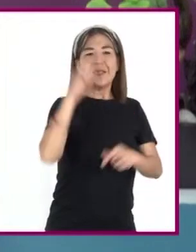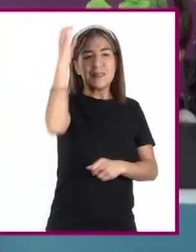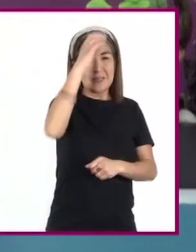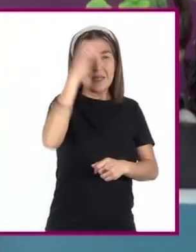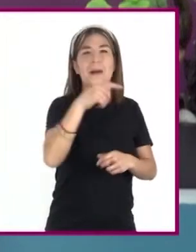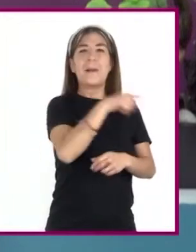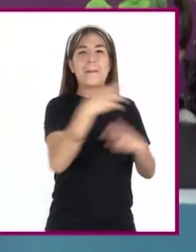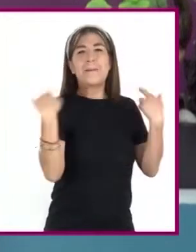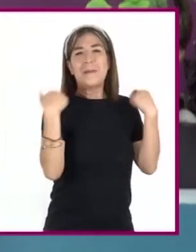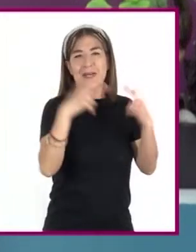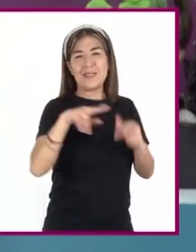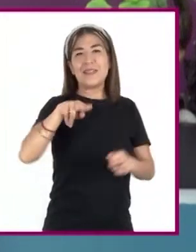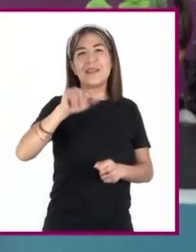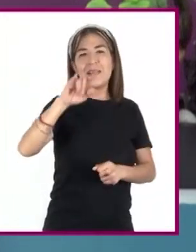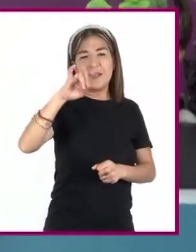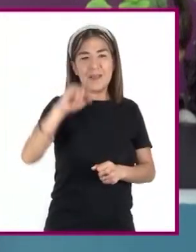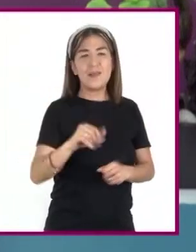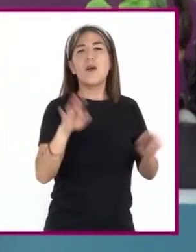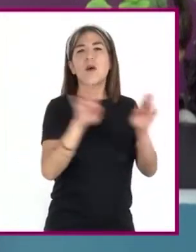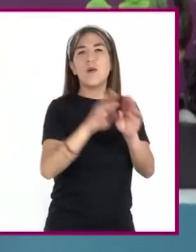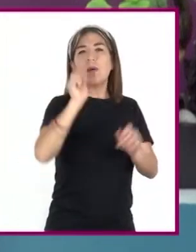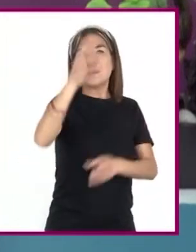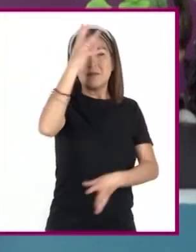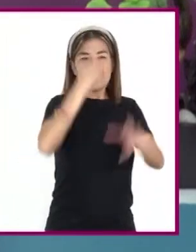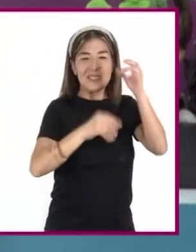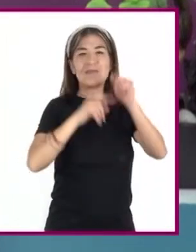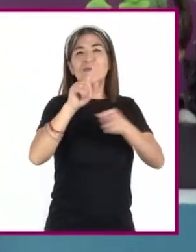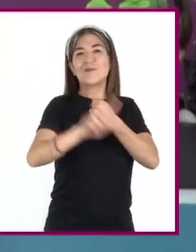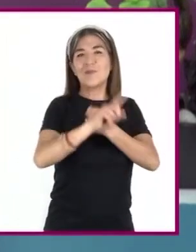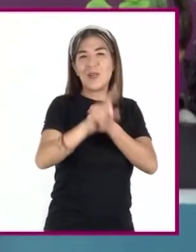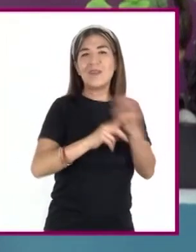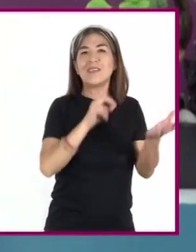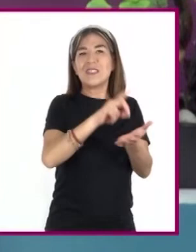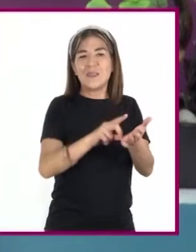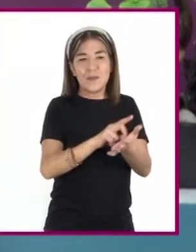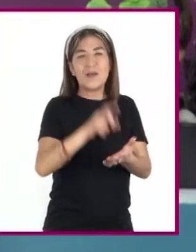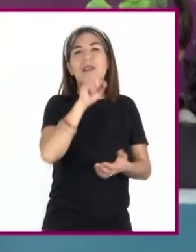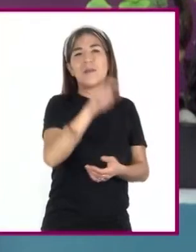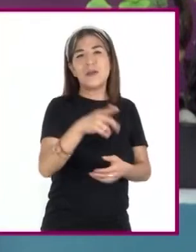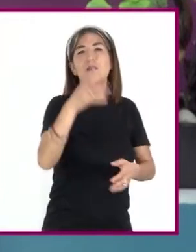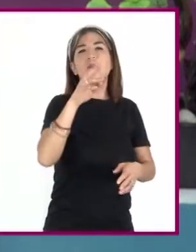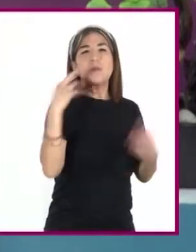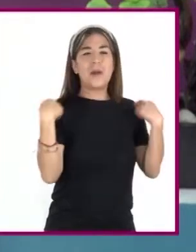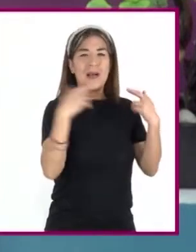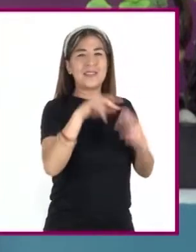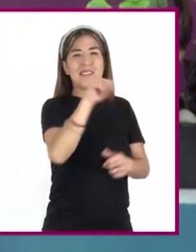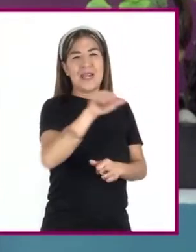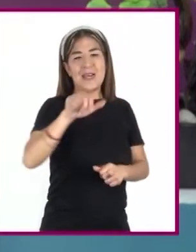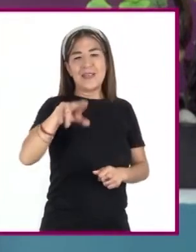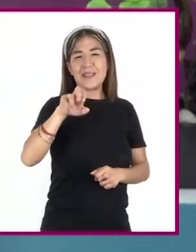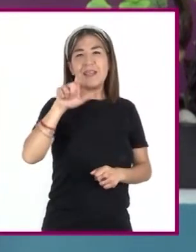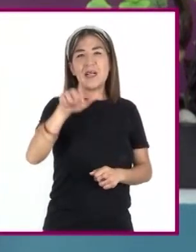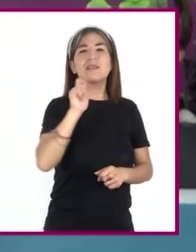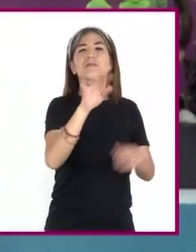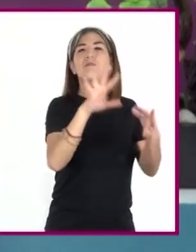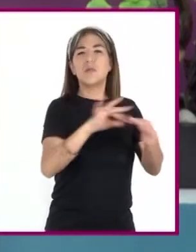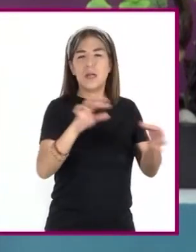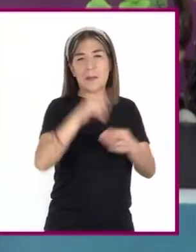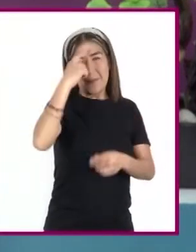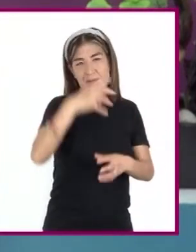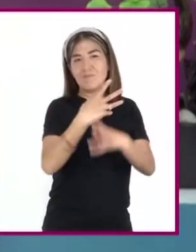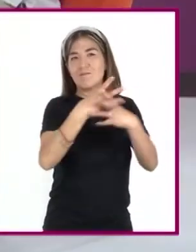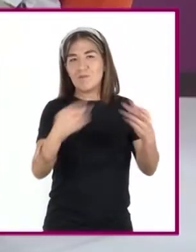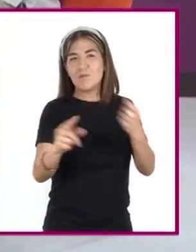la maestra Nadia. Aprendimos lo grave de las adicciones y reflexionando con la maestra Nel, vimos que siempre hay solución para